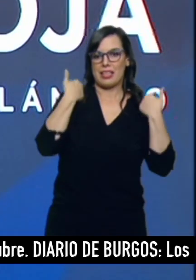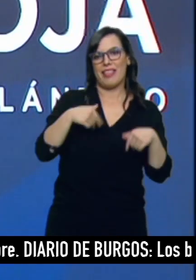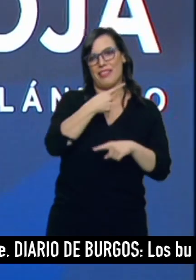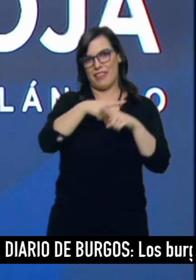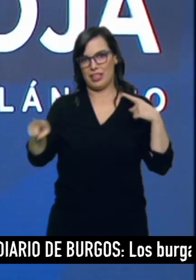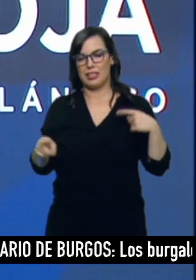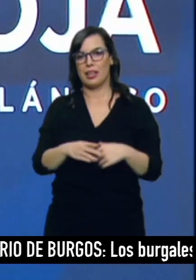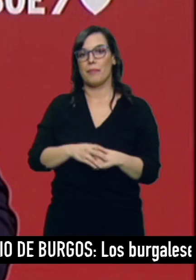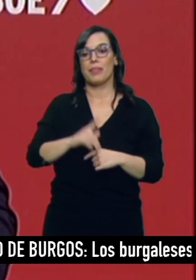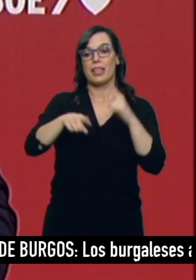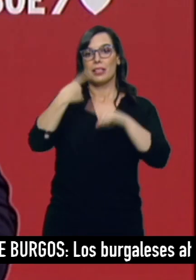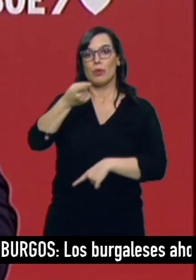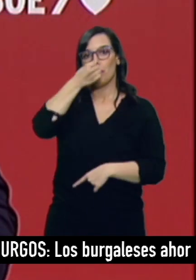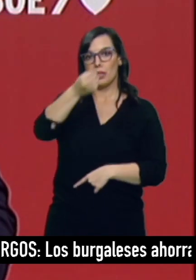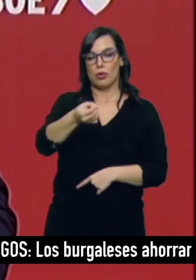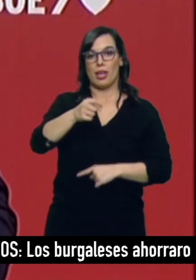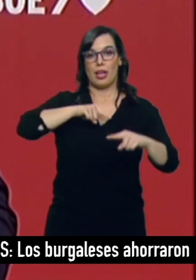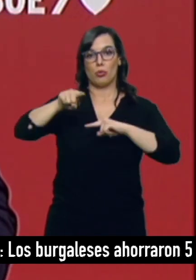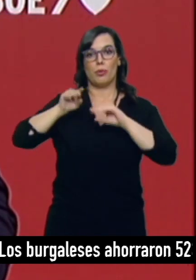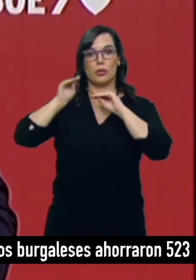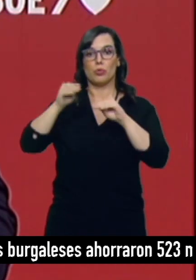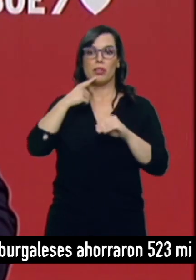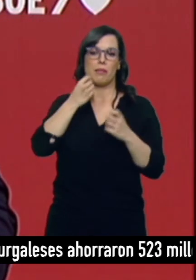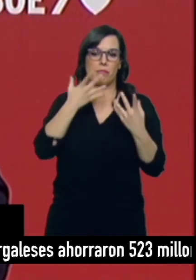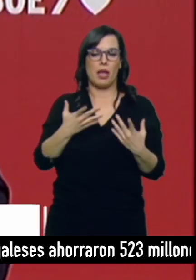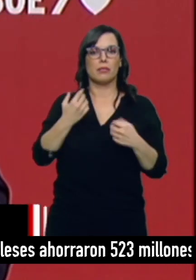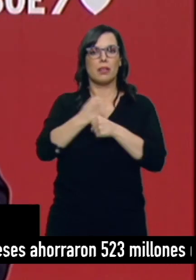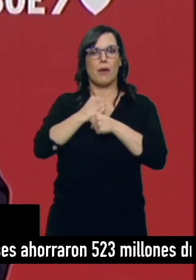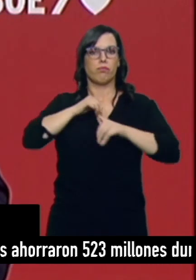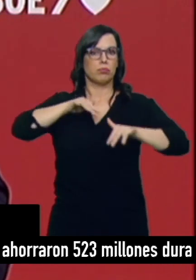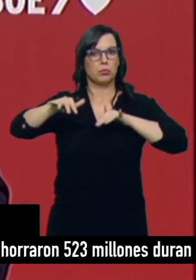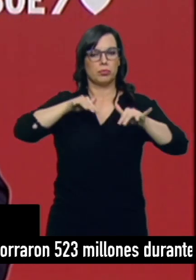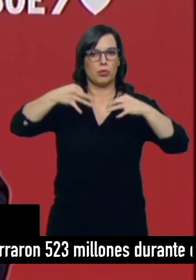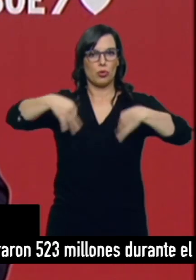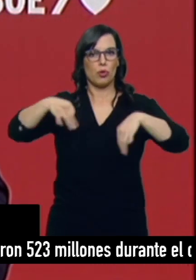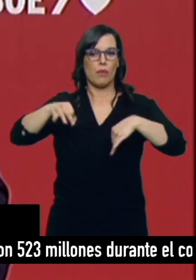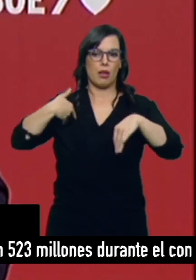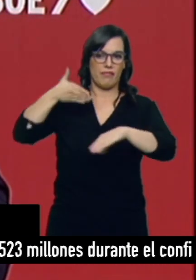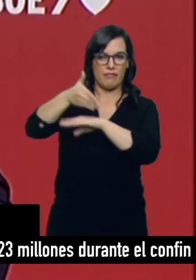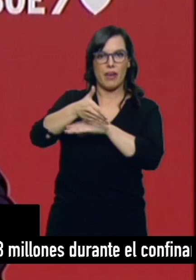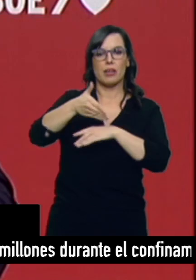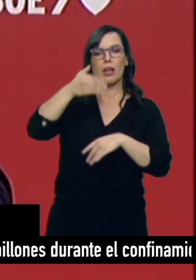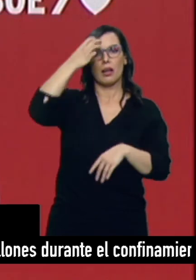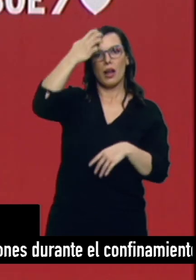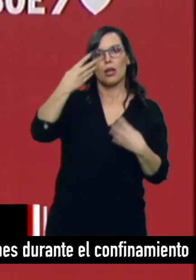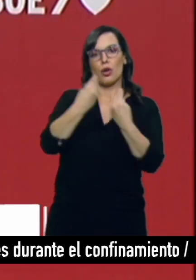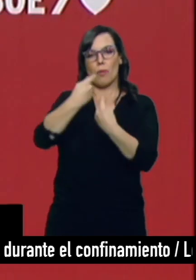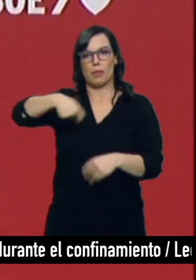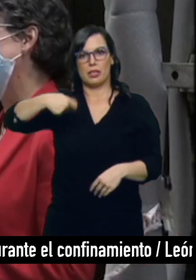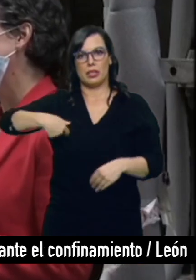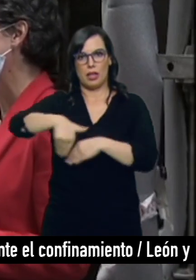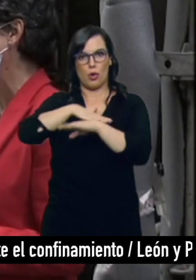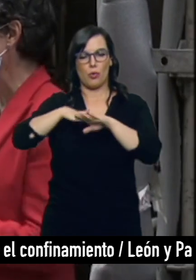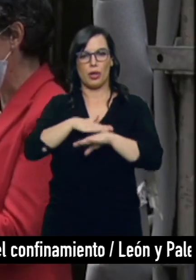tras la Ejecutiva Federal. Pues es bueno retomar la actividad y que en esta ocasión vaya el rey acompañado del presidente del